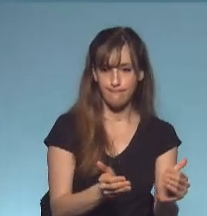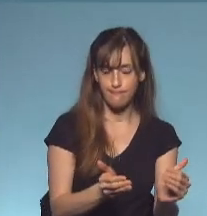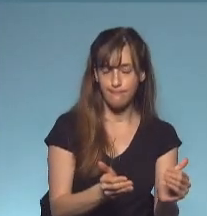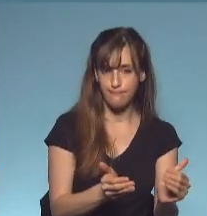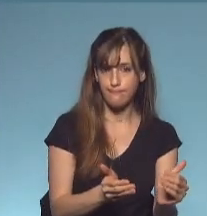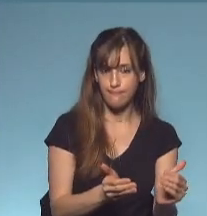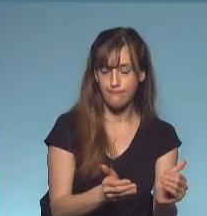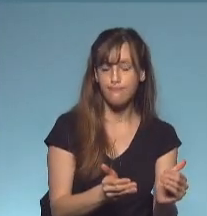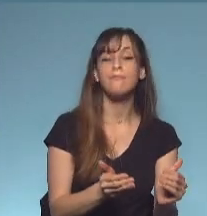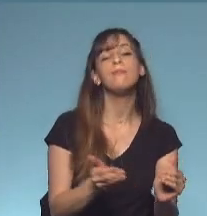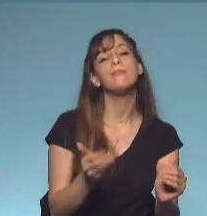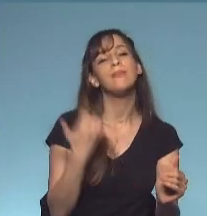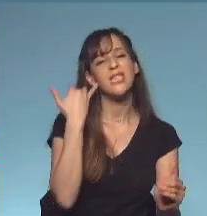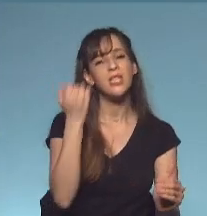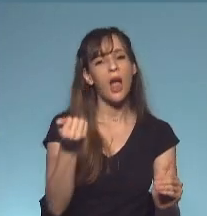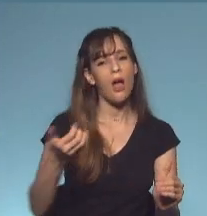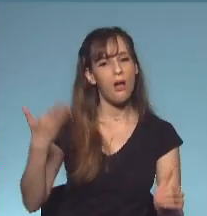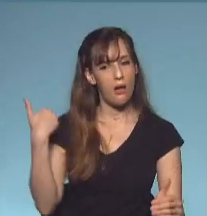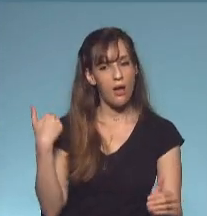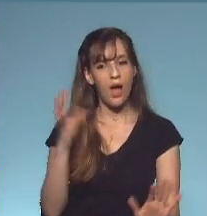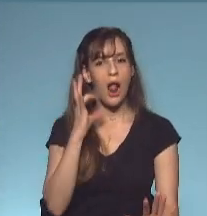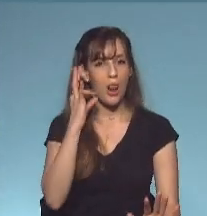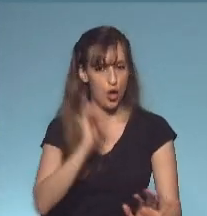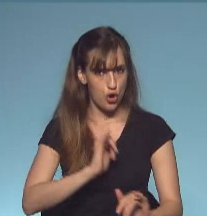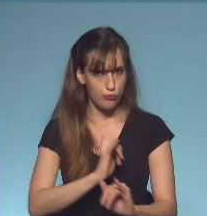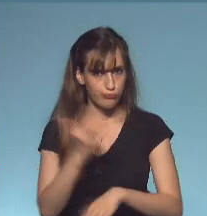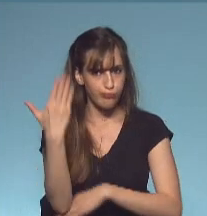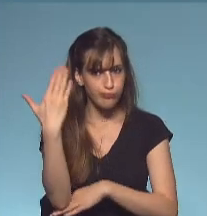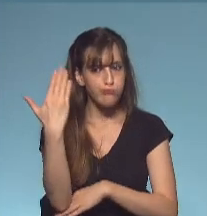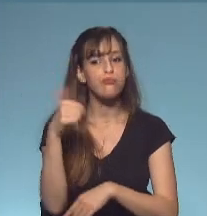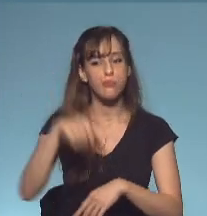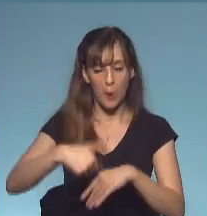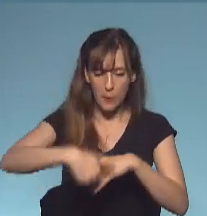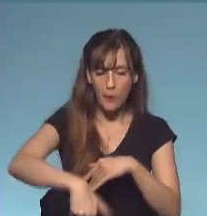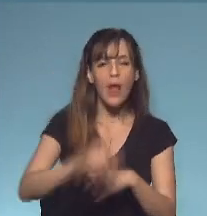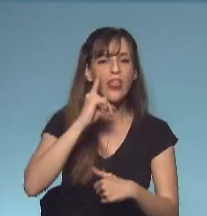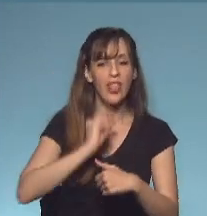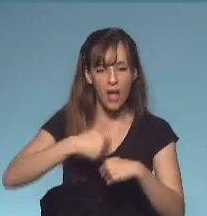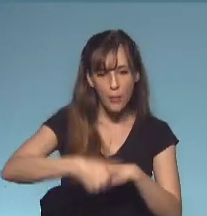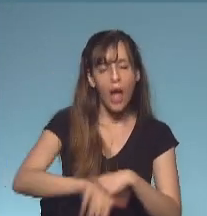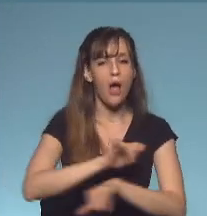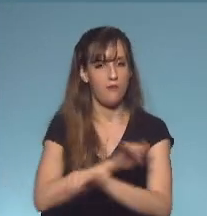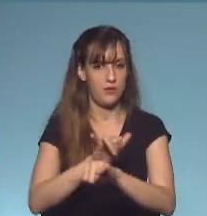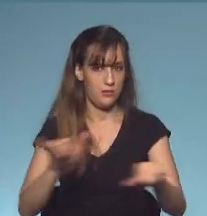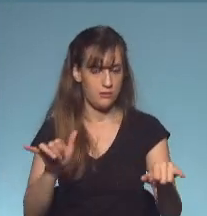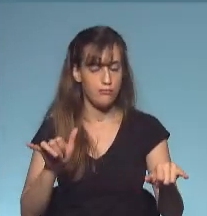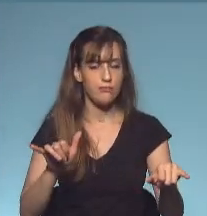hemos anunciado algunas de ellas y que las vamos a reforzar en los próximos días. Son